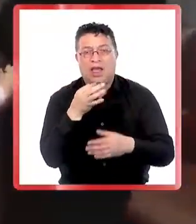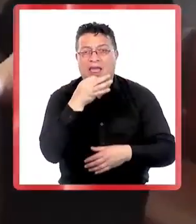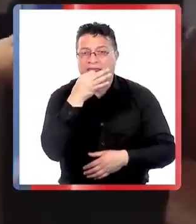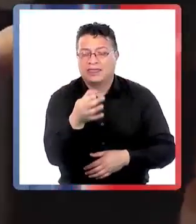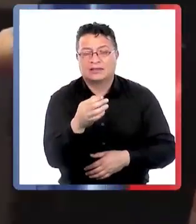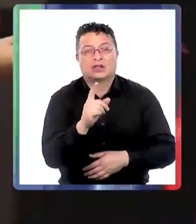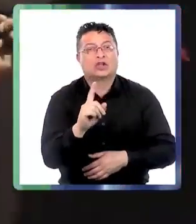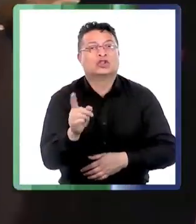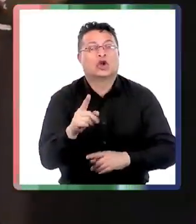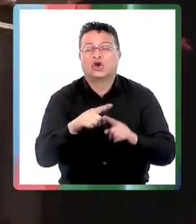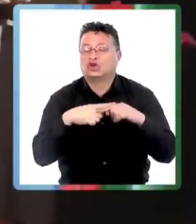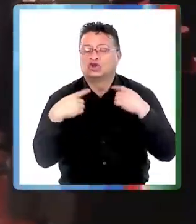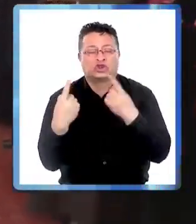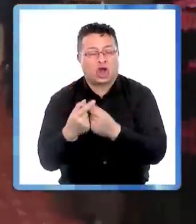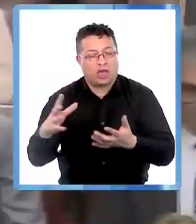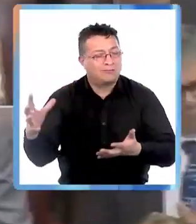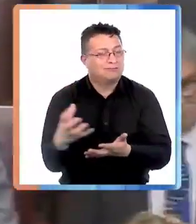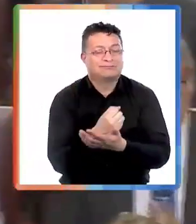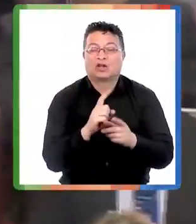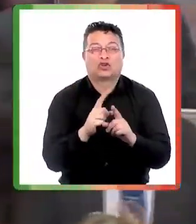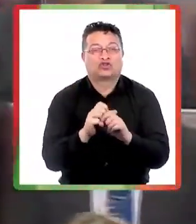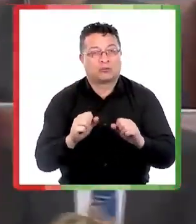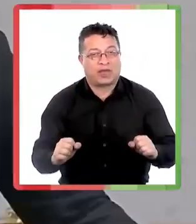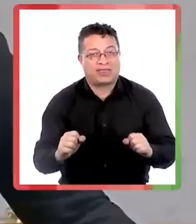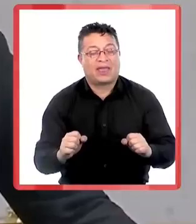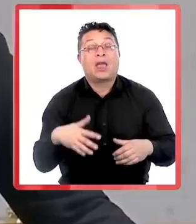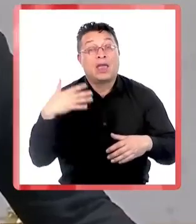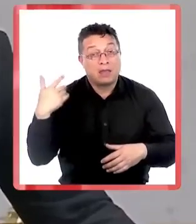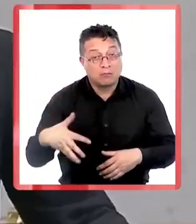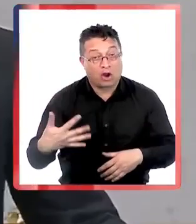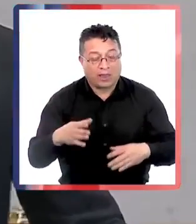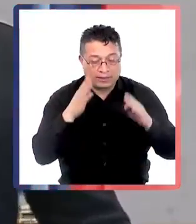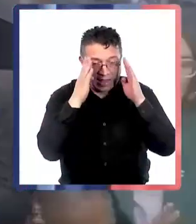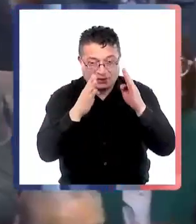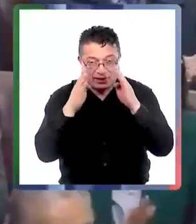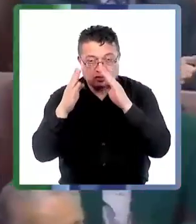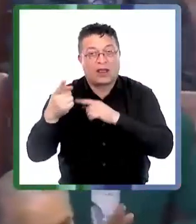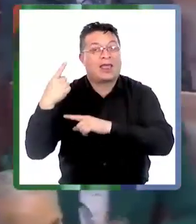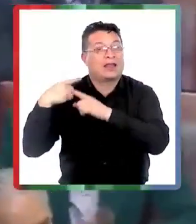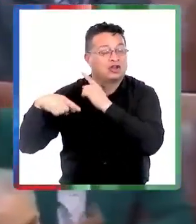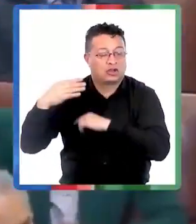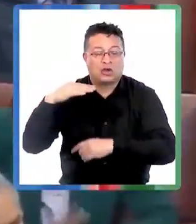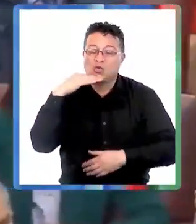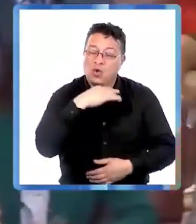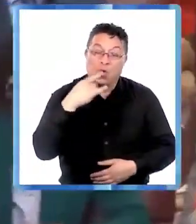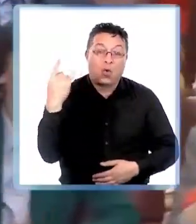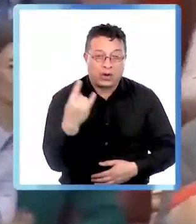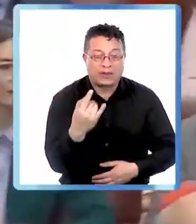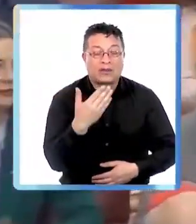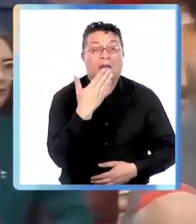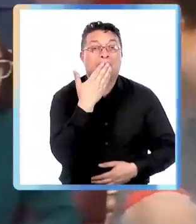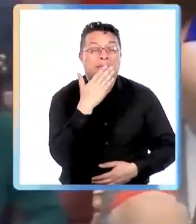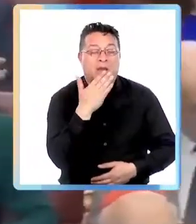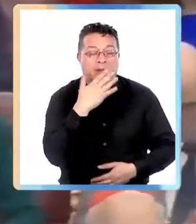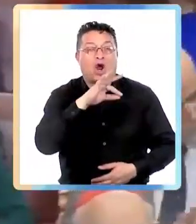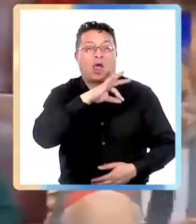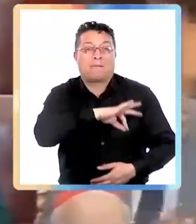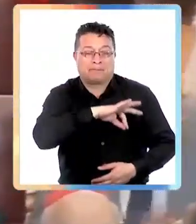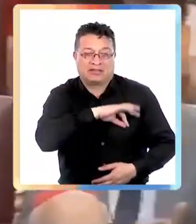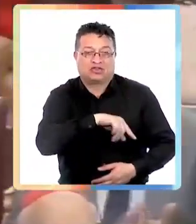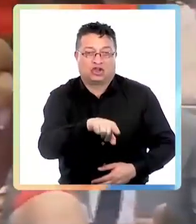diálogo y reconoció que nadie obtendrá todo lo que quiere. Lo importante, dijo, es atender a la demanda histórica y urgente